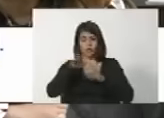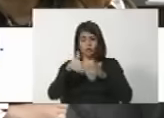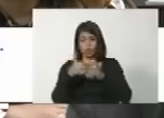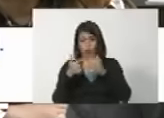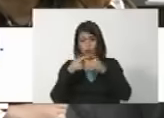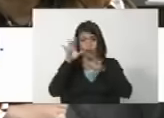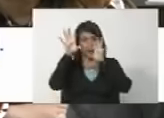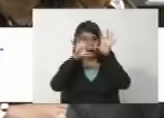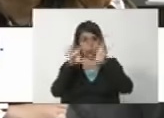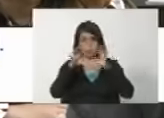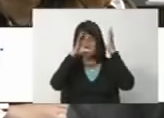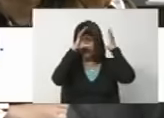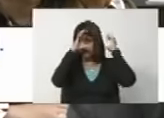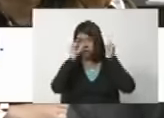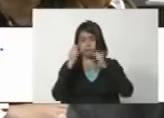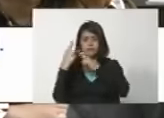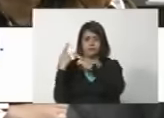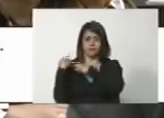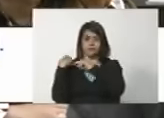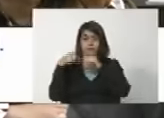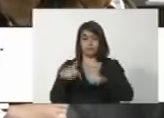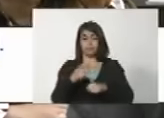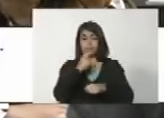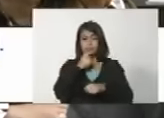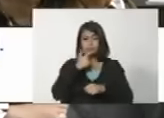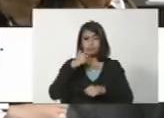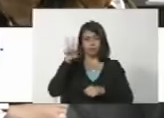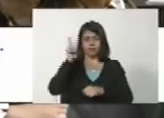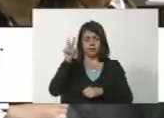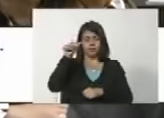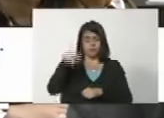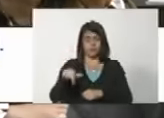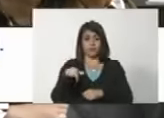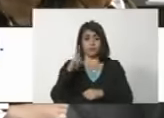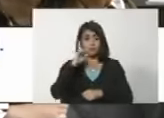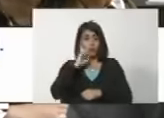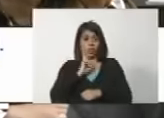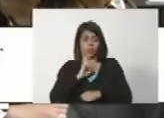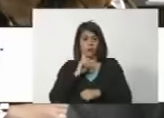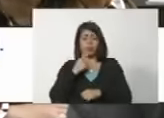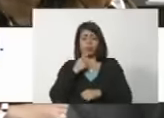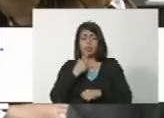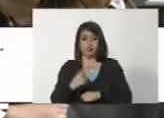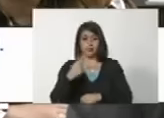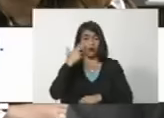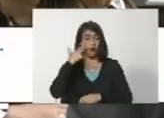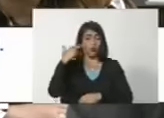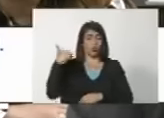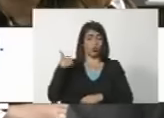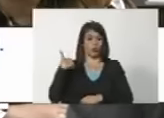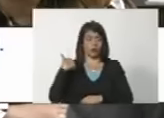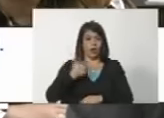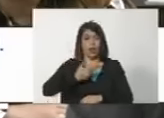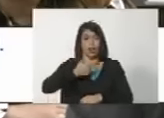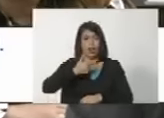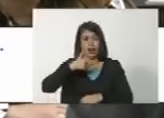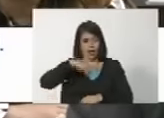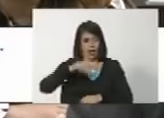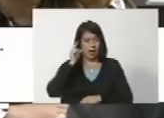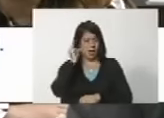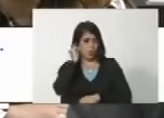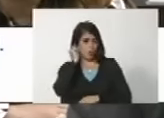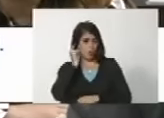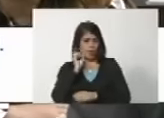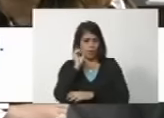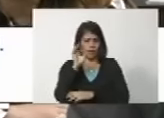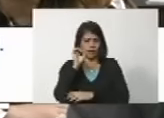varios países representando a nuestro hermoso país, el país de Simón Bolívar, decimos orgullosamente las mujeres de este